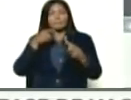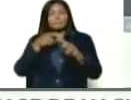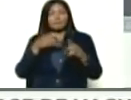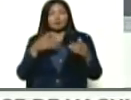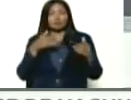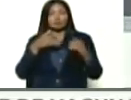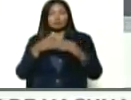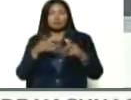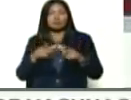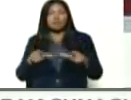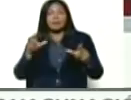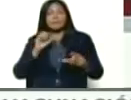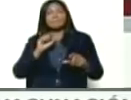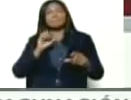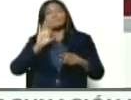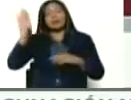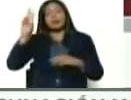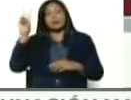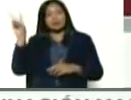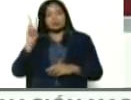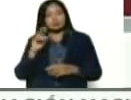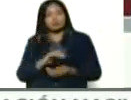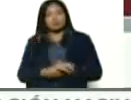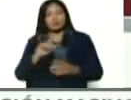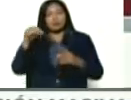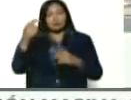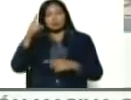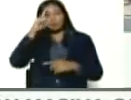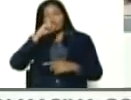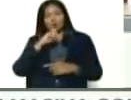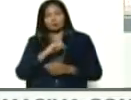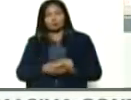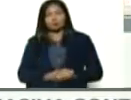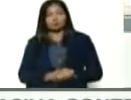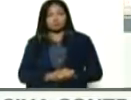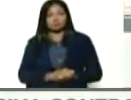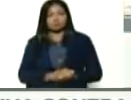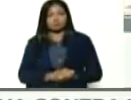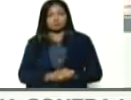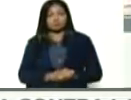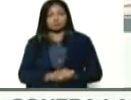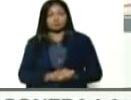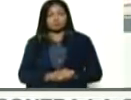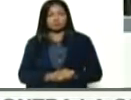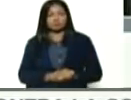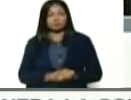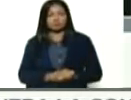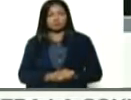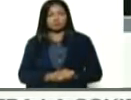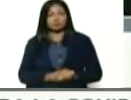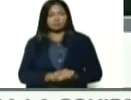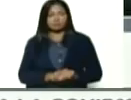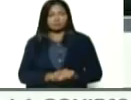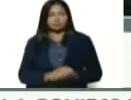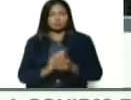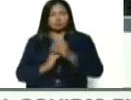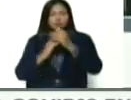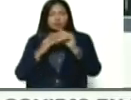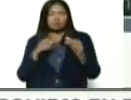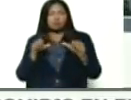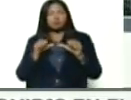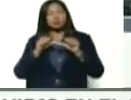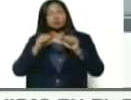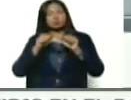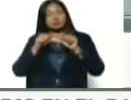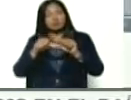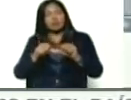este país venezuela para los próximos años son los líderes que van a conducir a venezuela